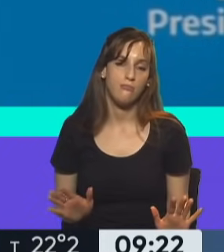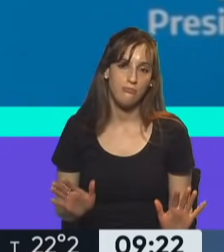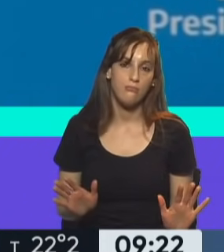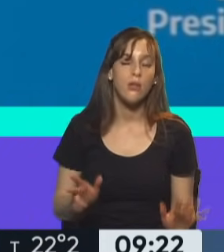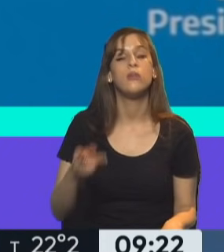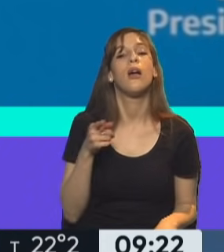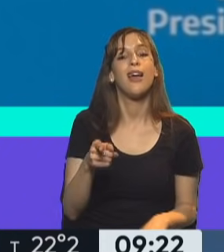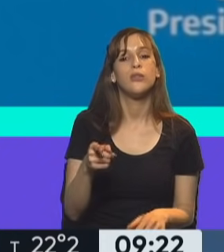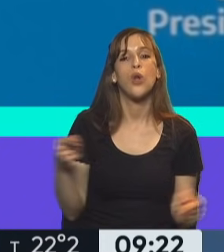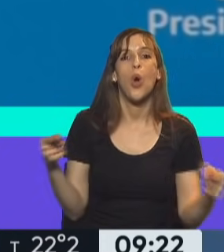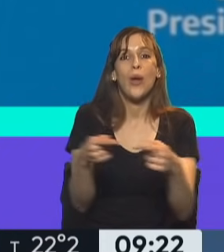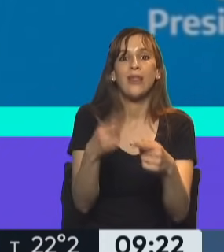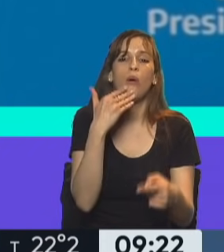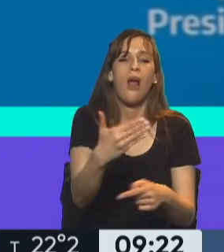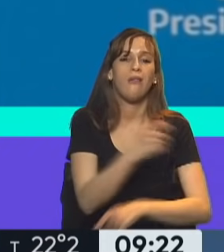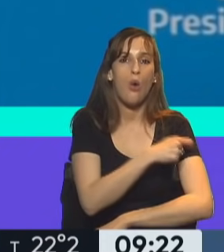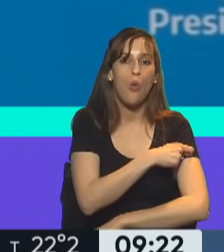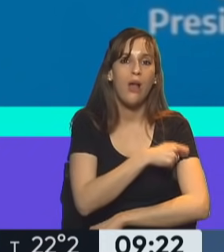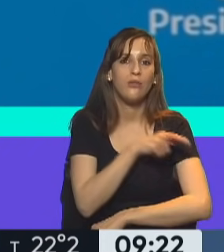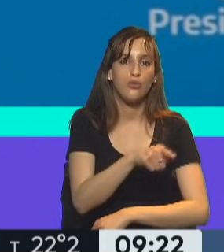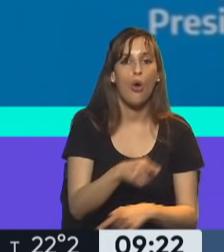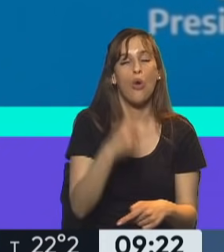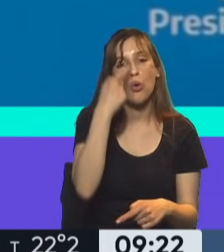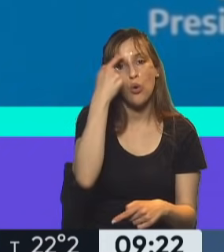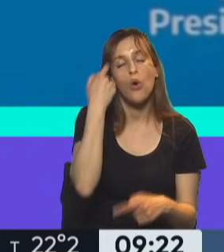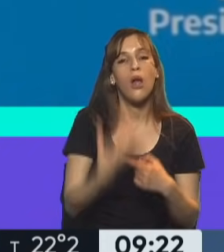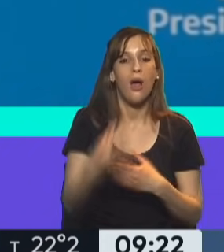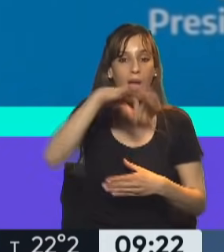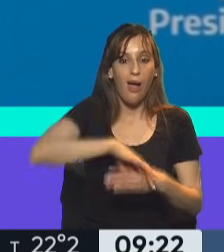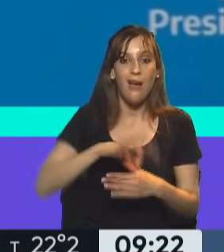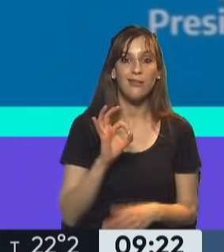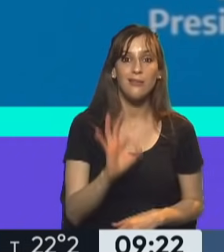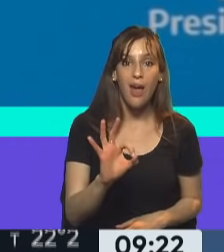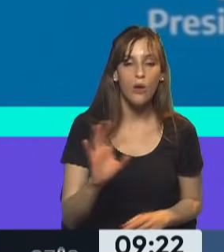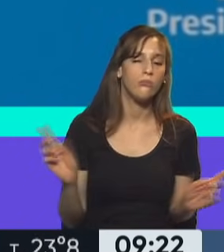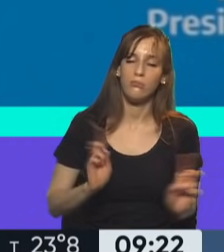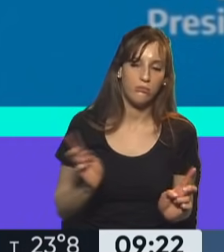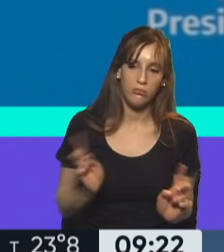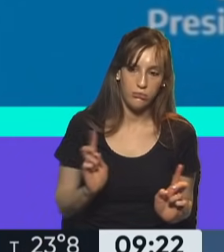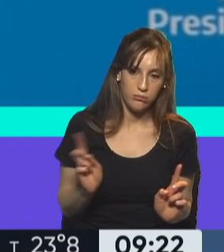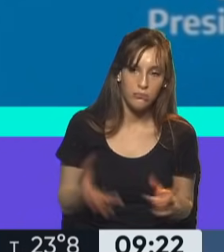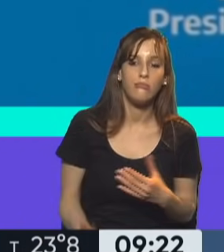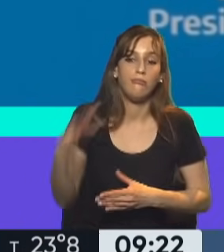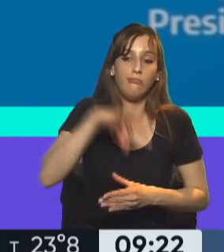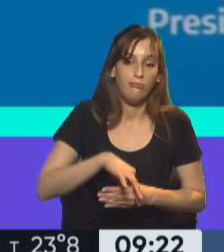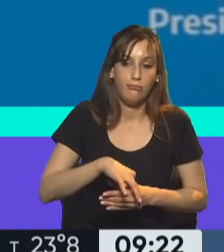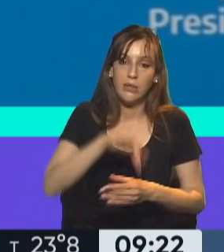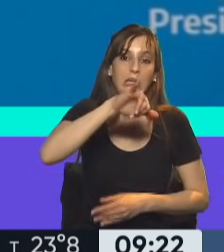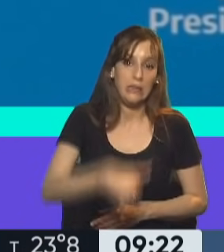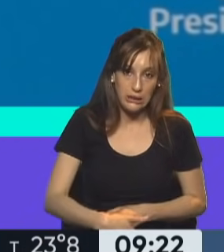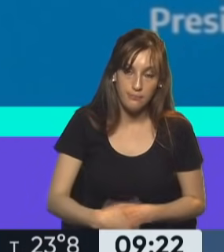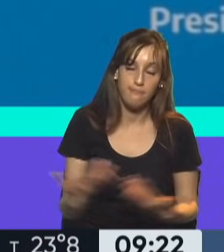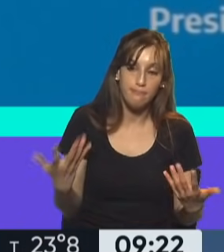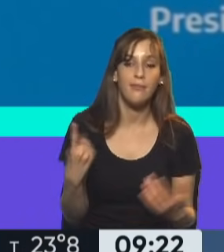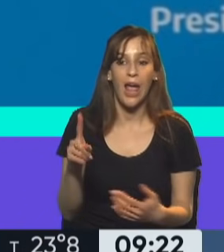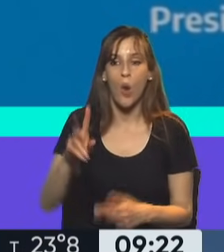que busca la vacunación en el mundo, no que no haya casos, sino que la vacunación con esquema completo en la mayor cantidad de